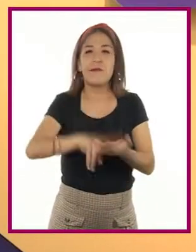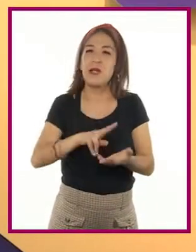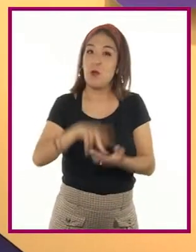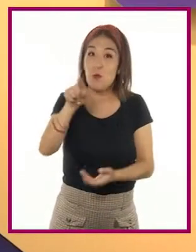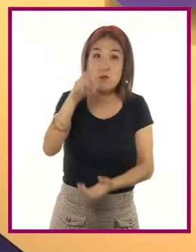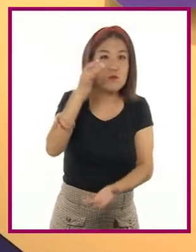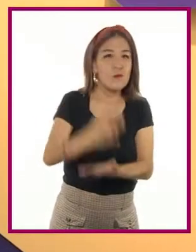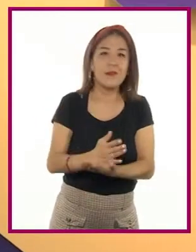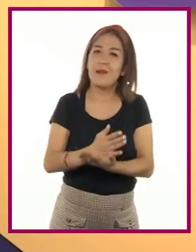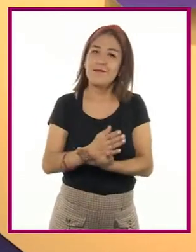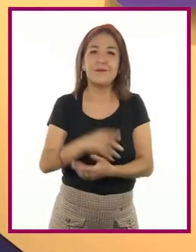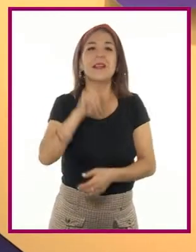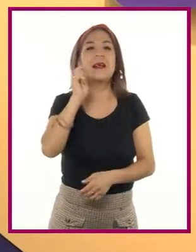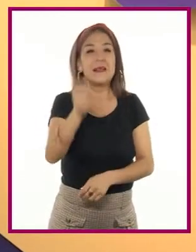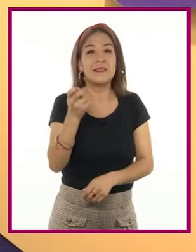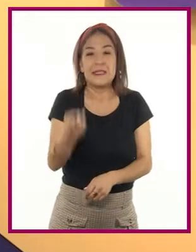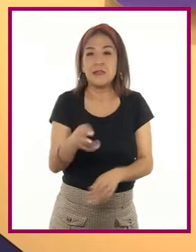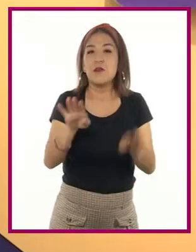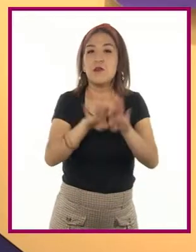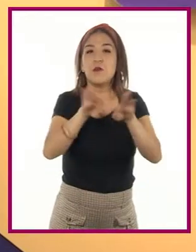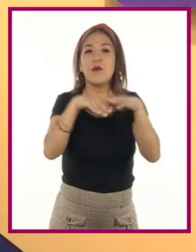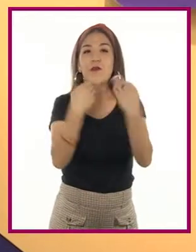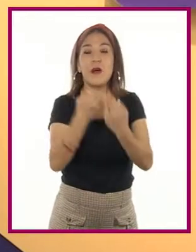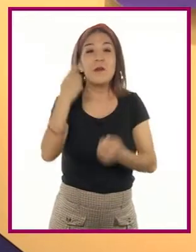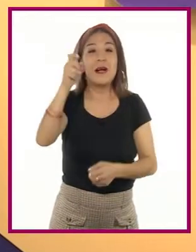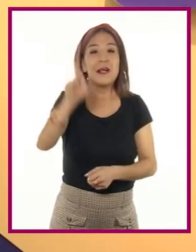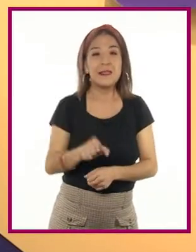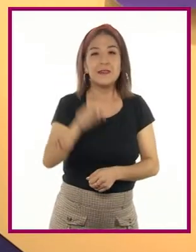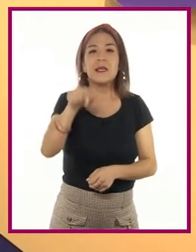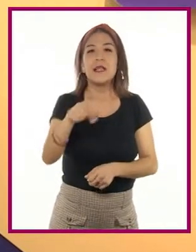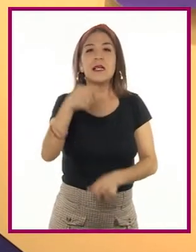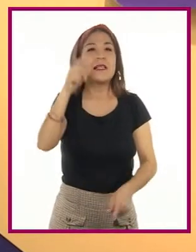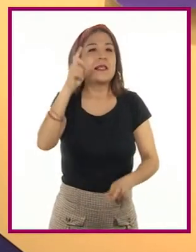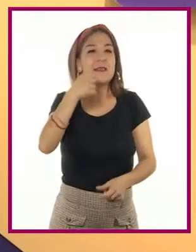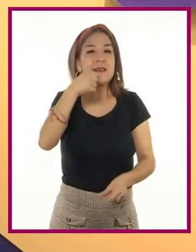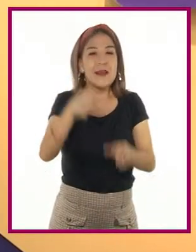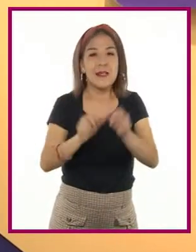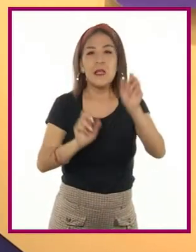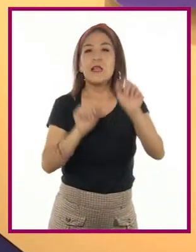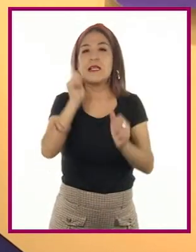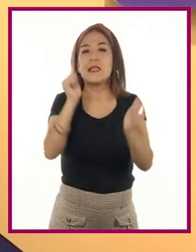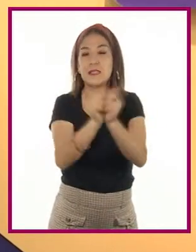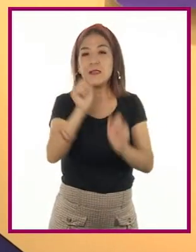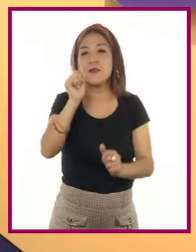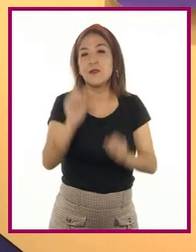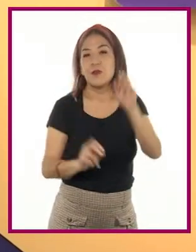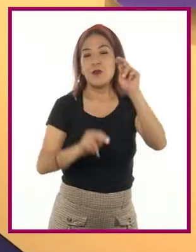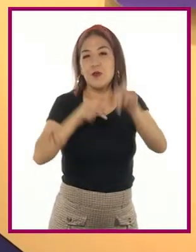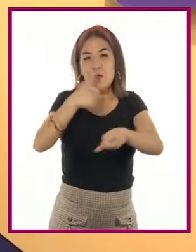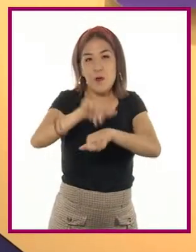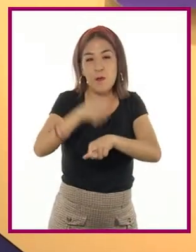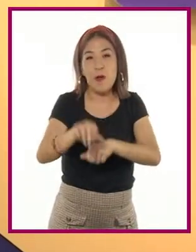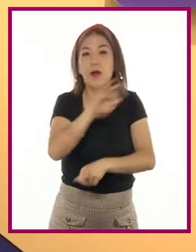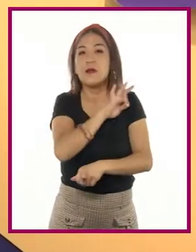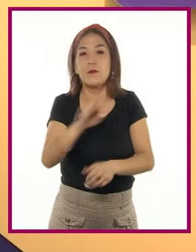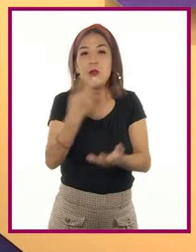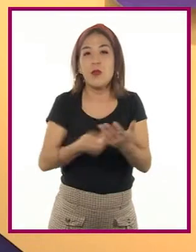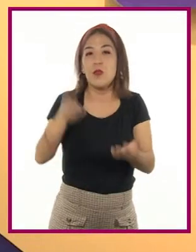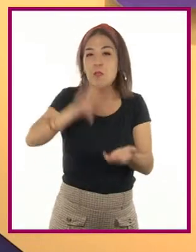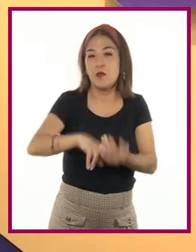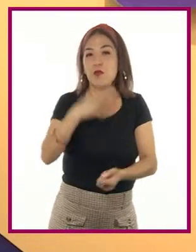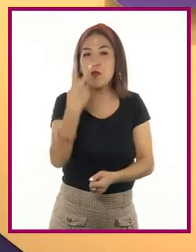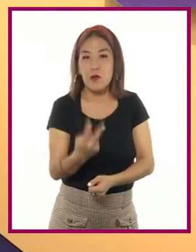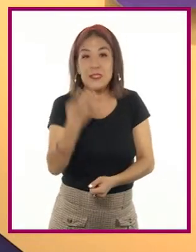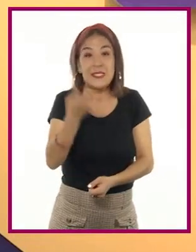valor único puesto que en esta expresión la x representa un número que se multiplica por 2 para expresar el doble de su valor de